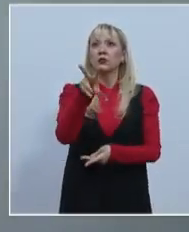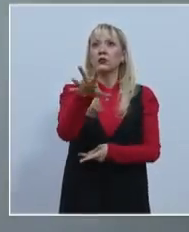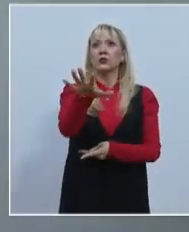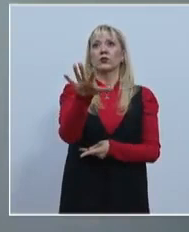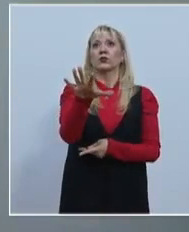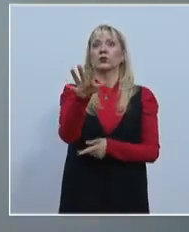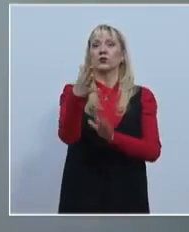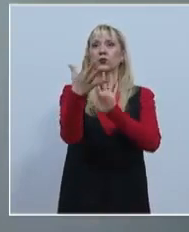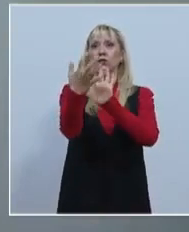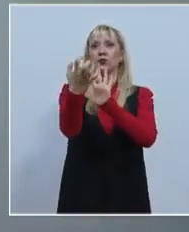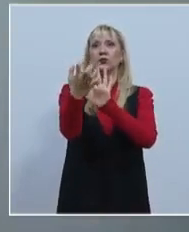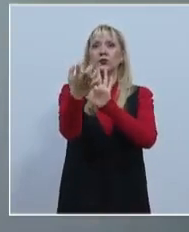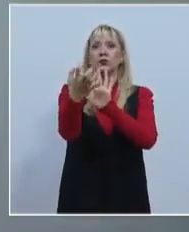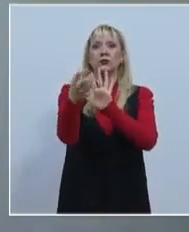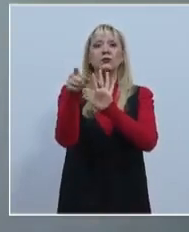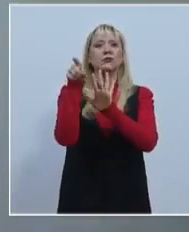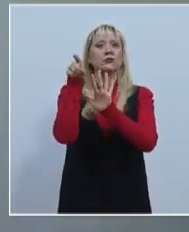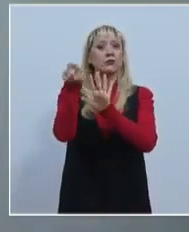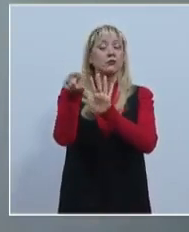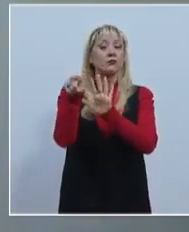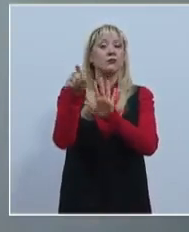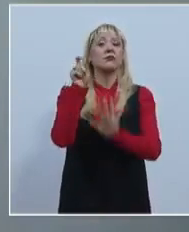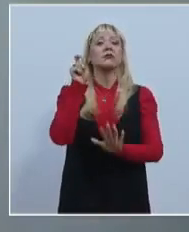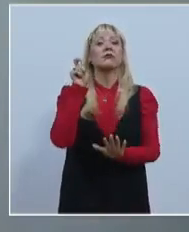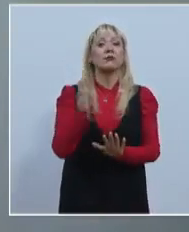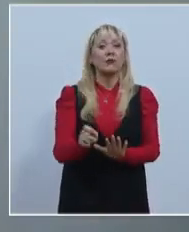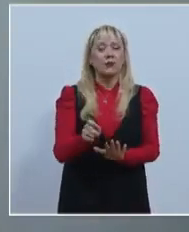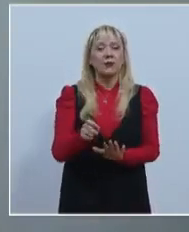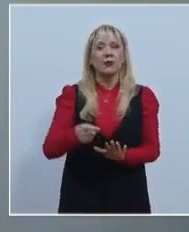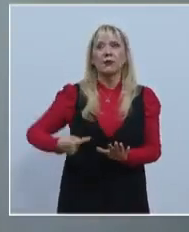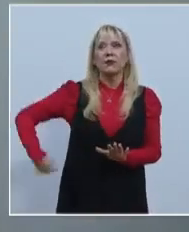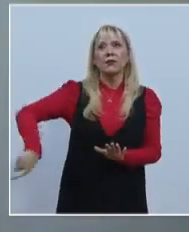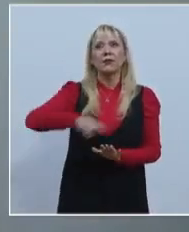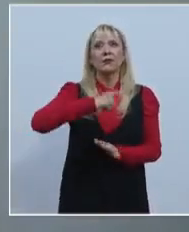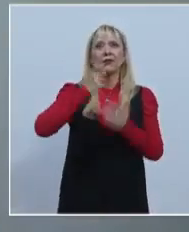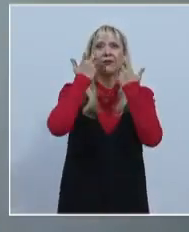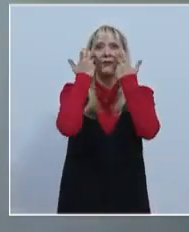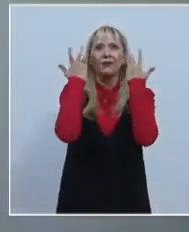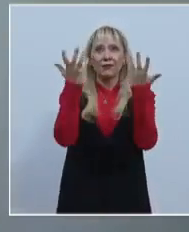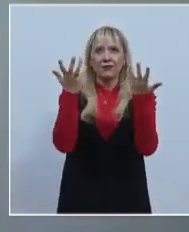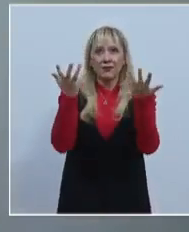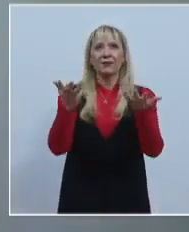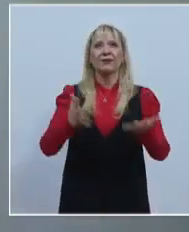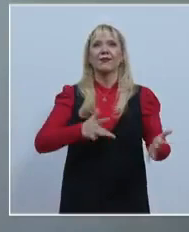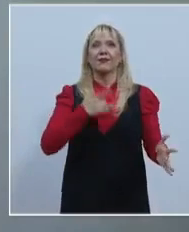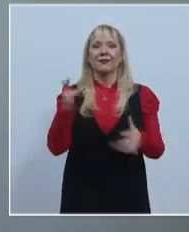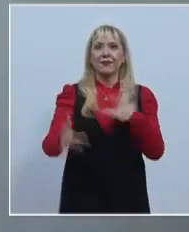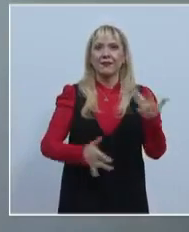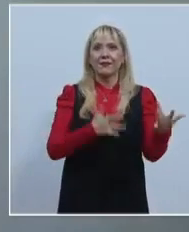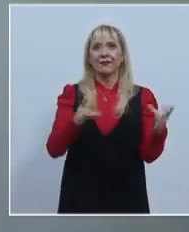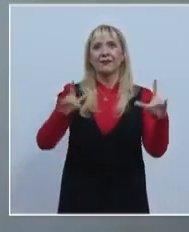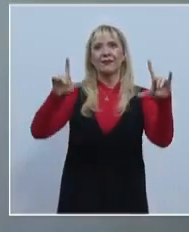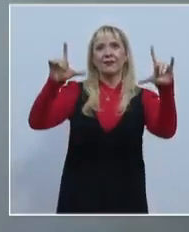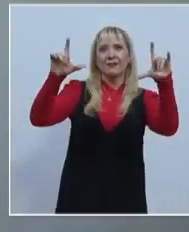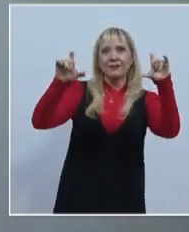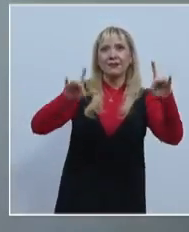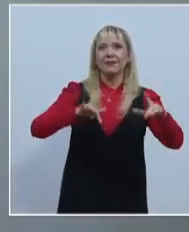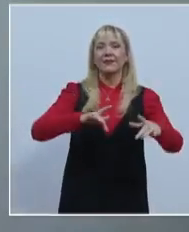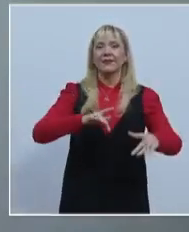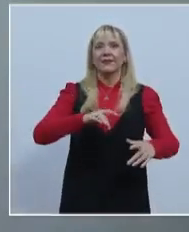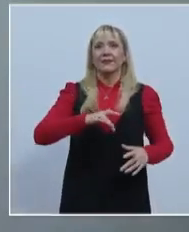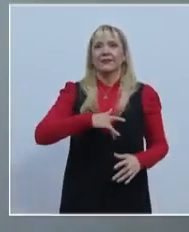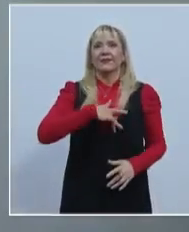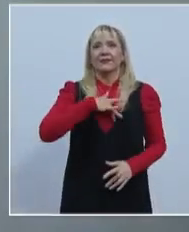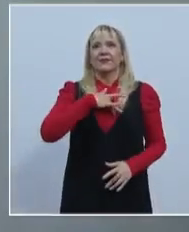también, es atisbo de lo que queremos, de nuestras emociones, de nuestros